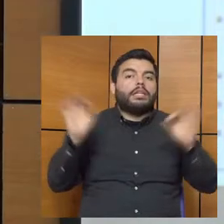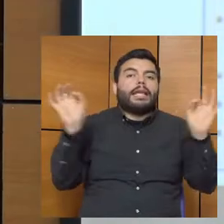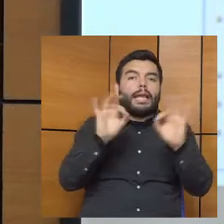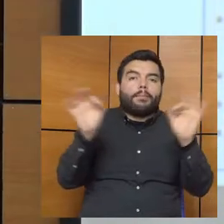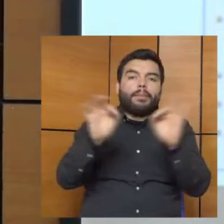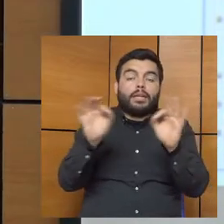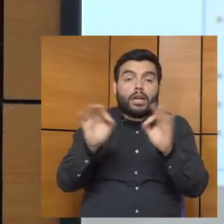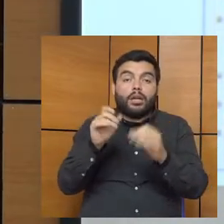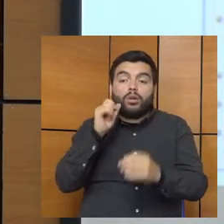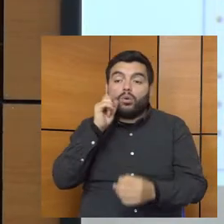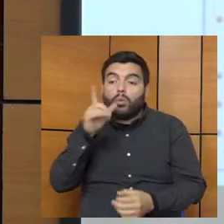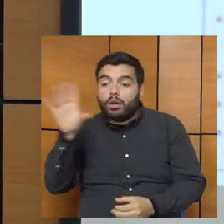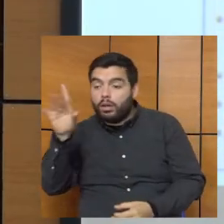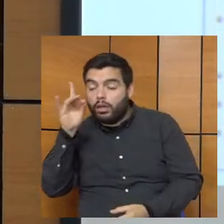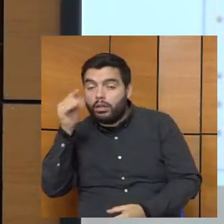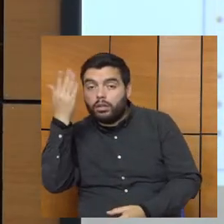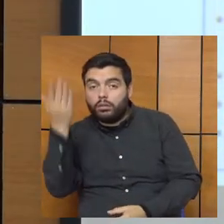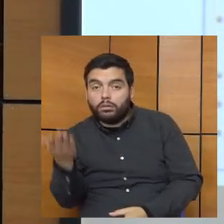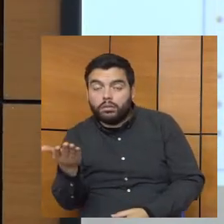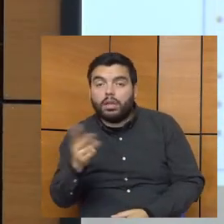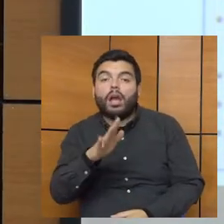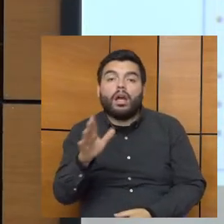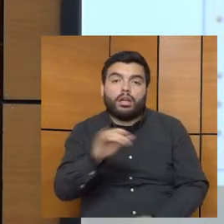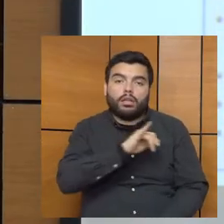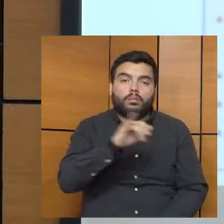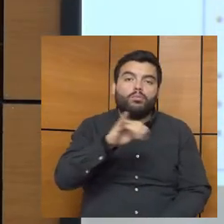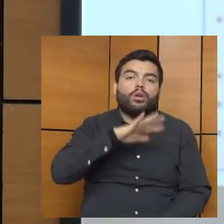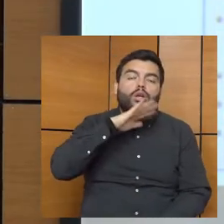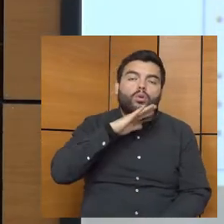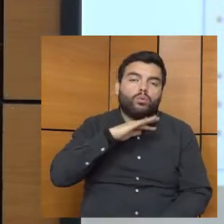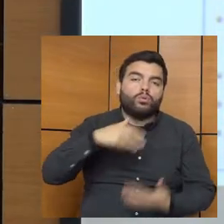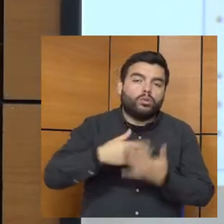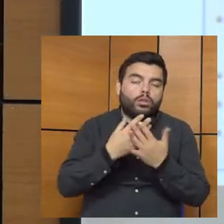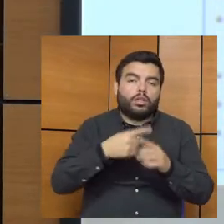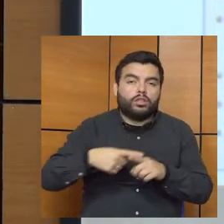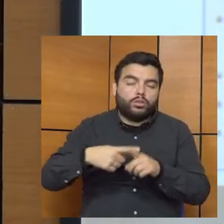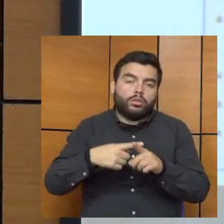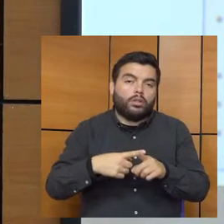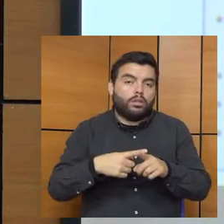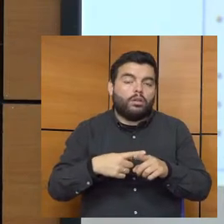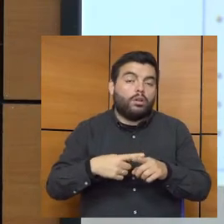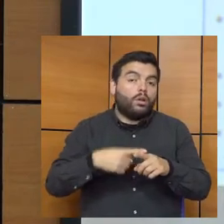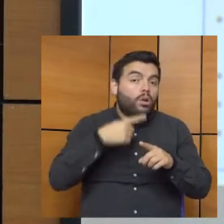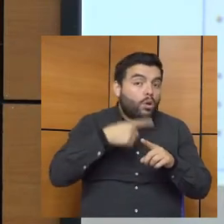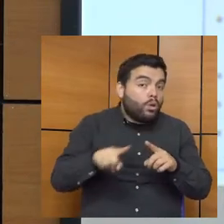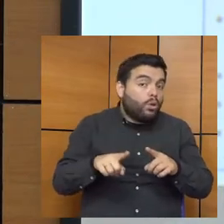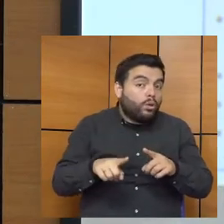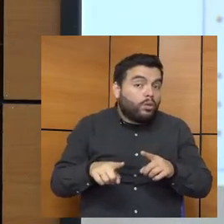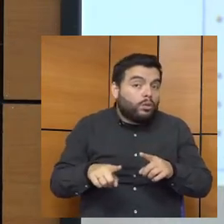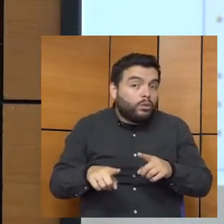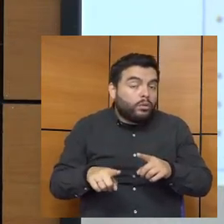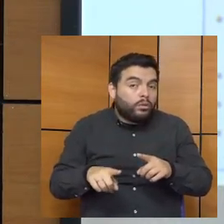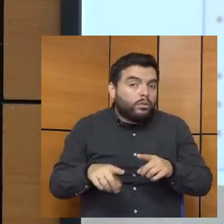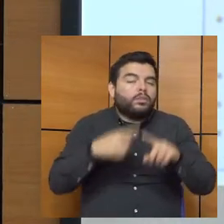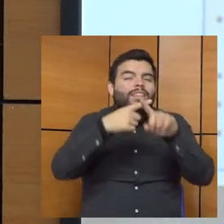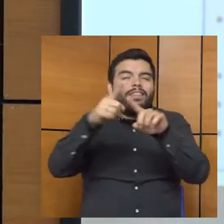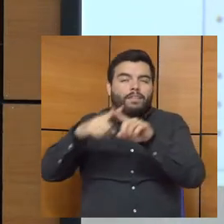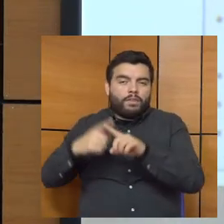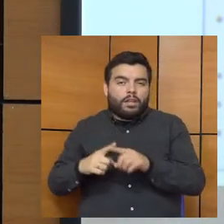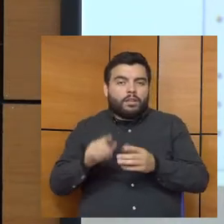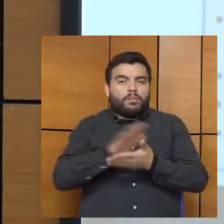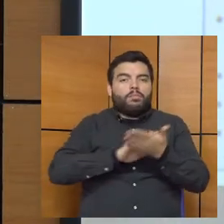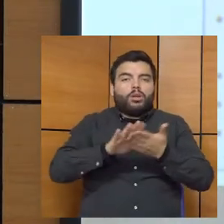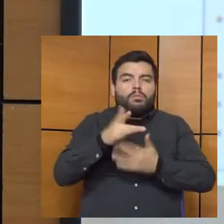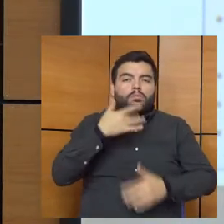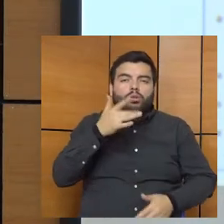intención o el uso de la red social. Pero además, o sea, nosotros desarrollamos un conjunto de otras variables, algunas